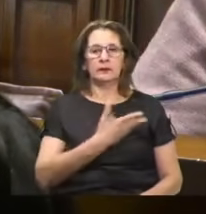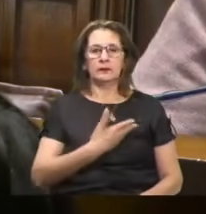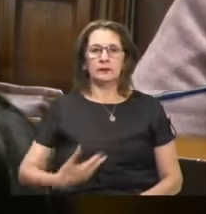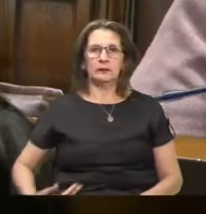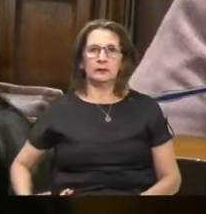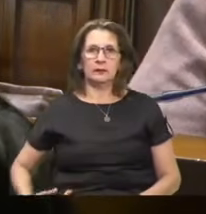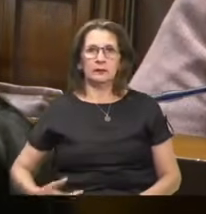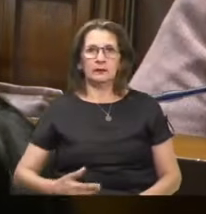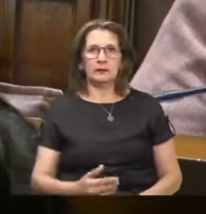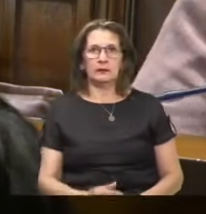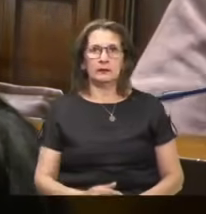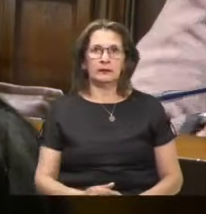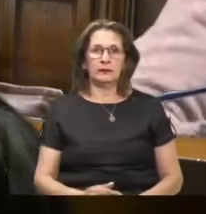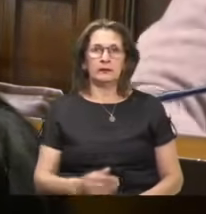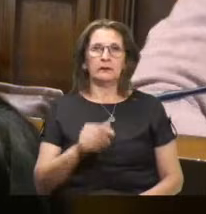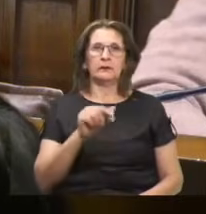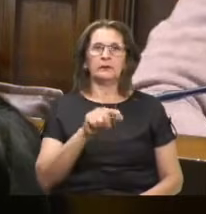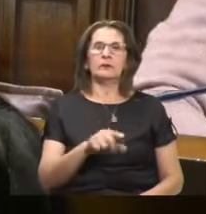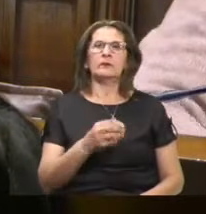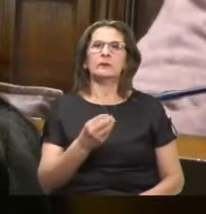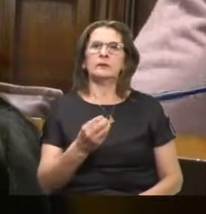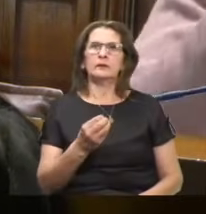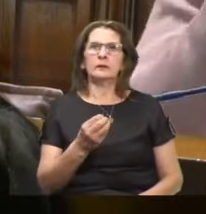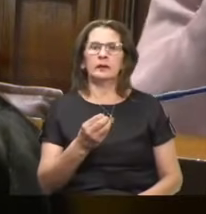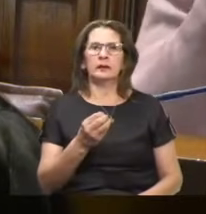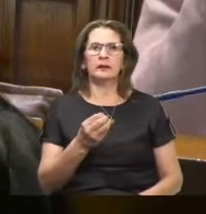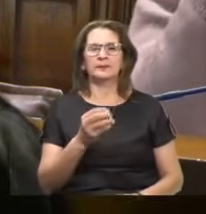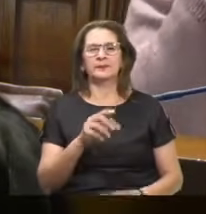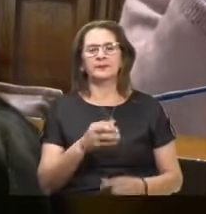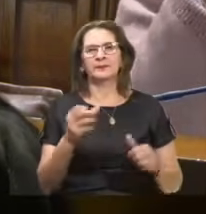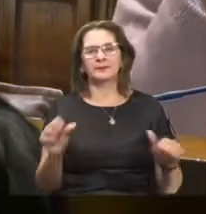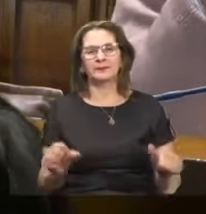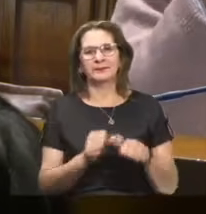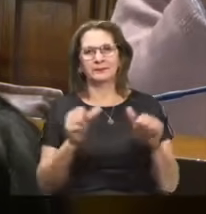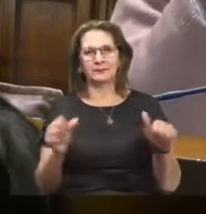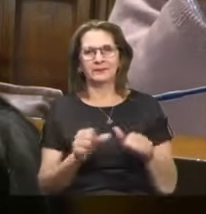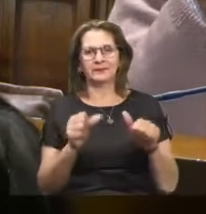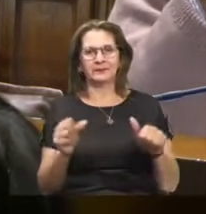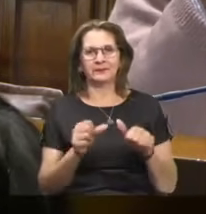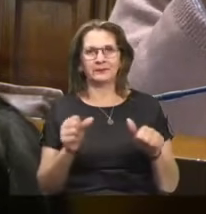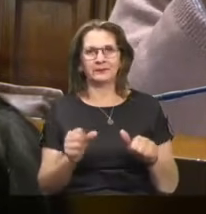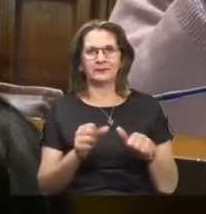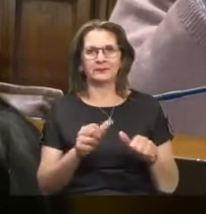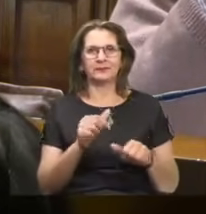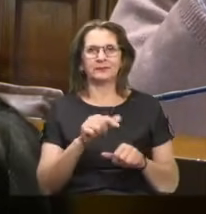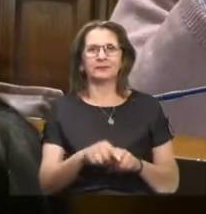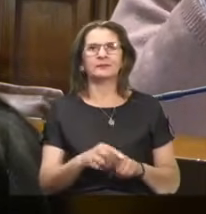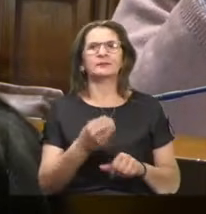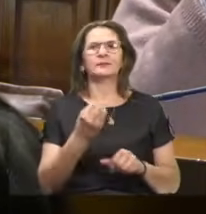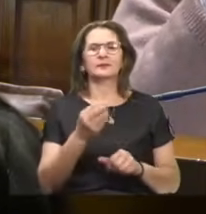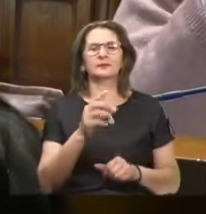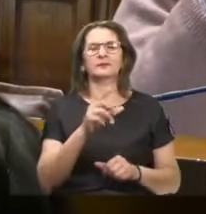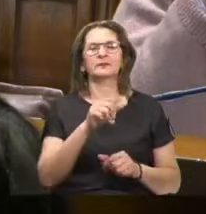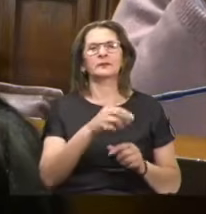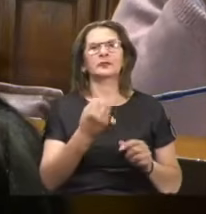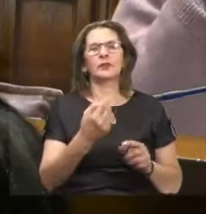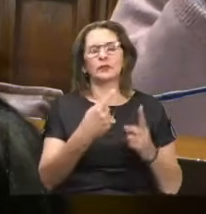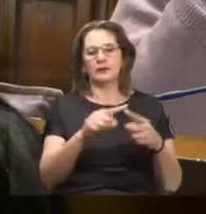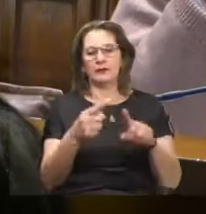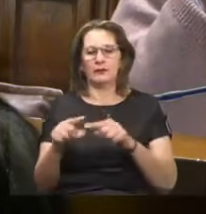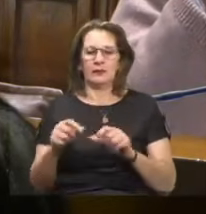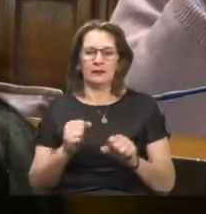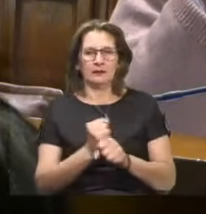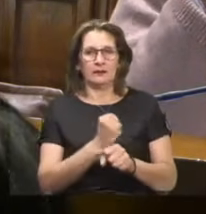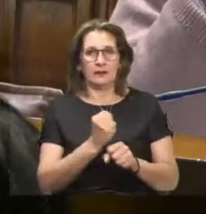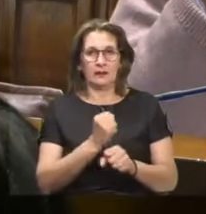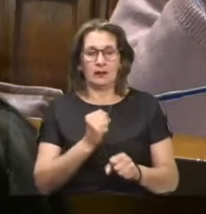y sobre todo el tipo de trabajo que realizaba el doctor Danza con sus distintos empleadores.